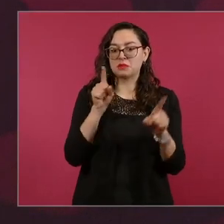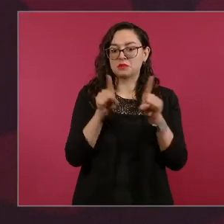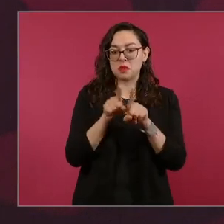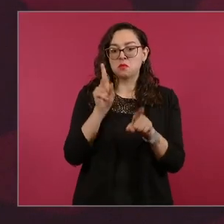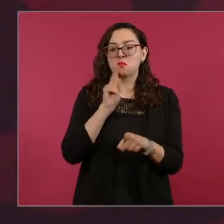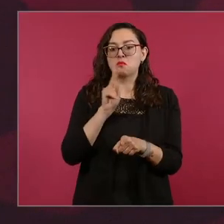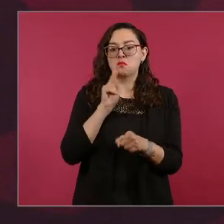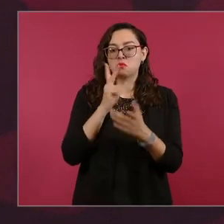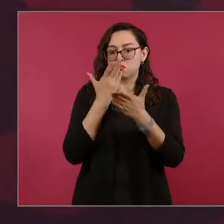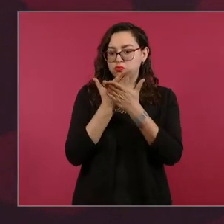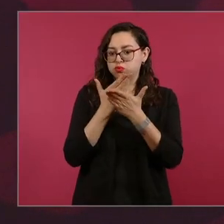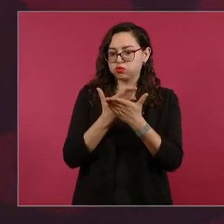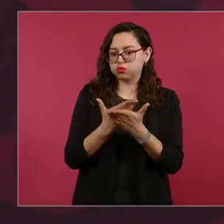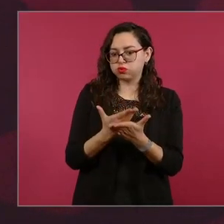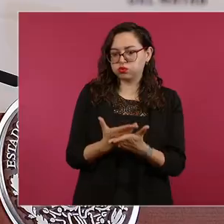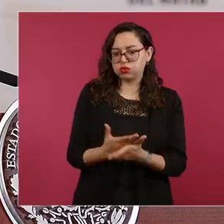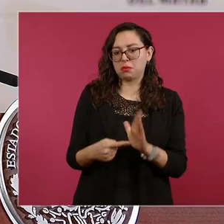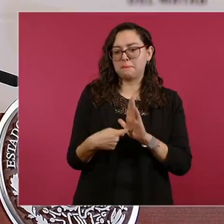pruebas,